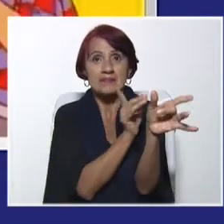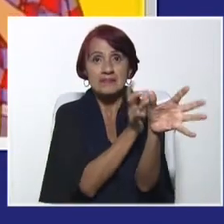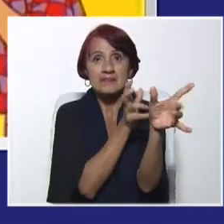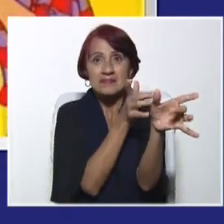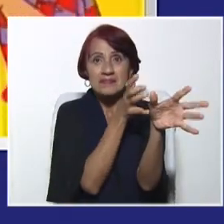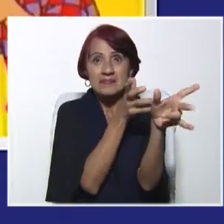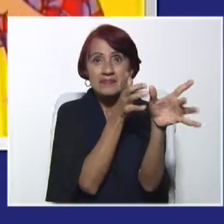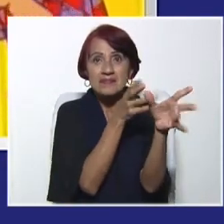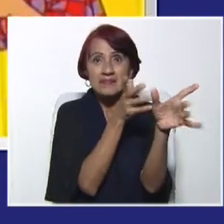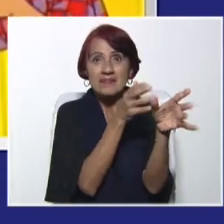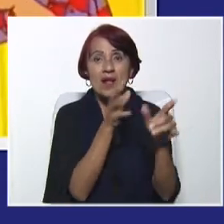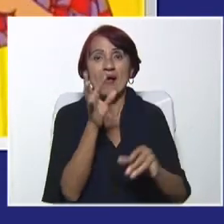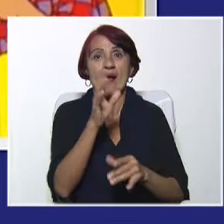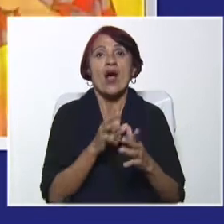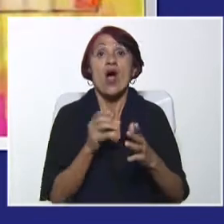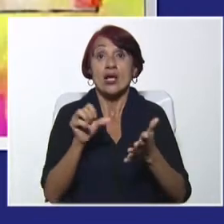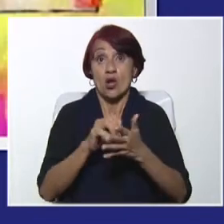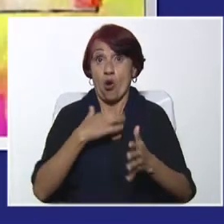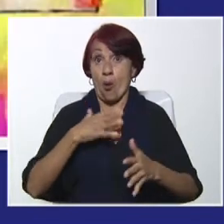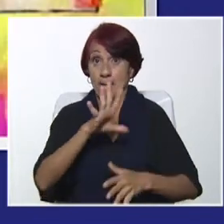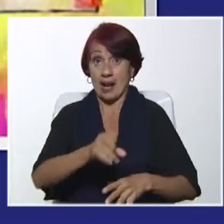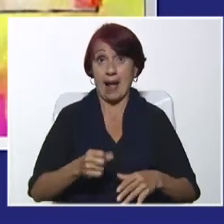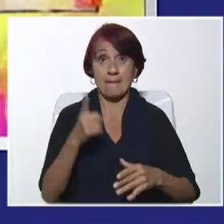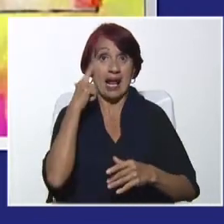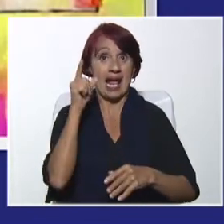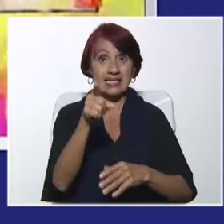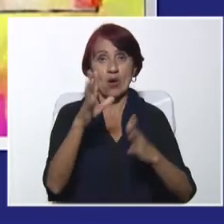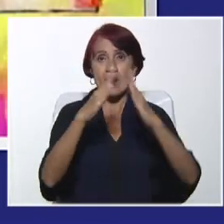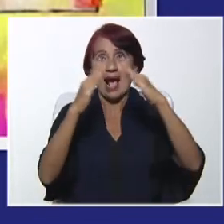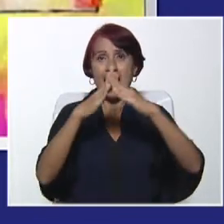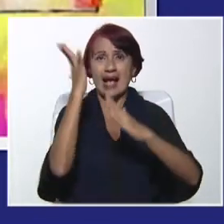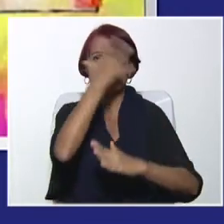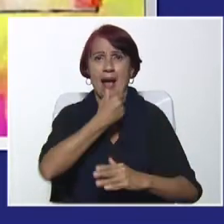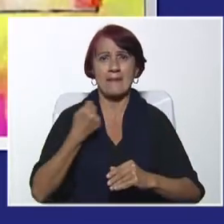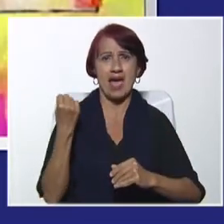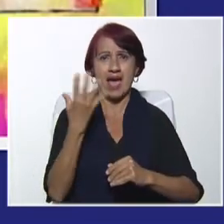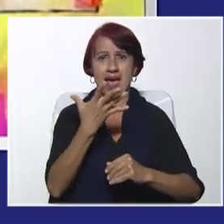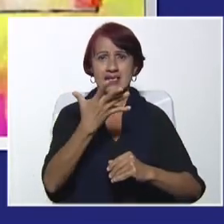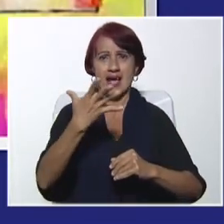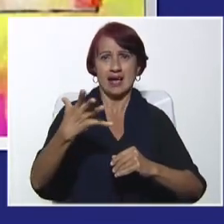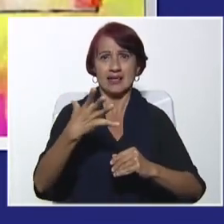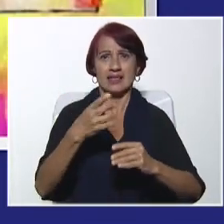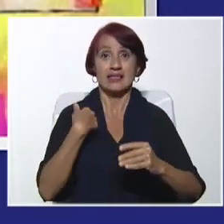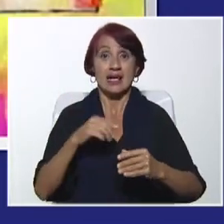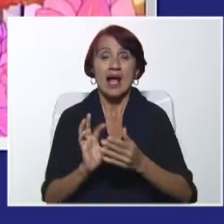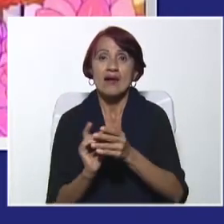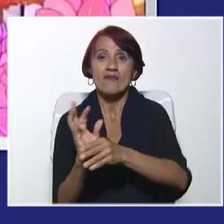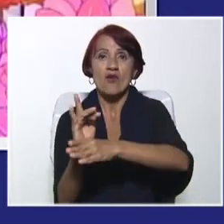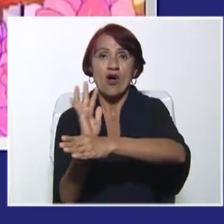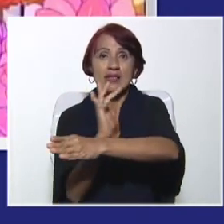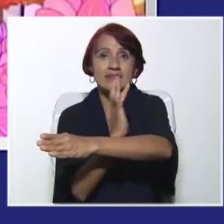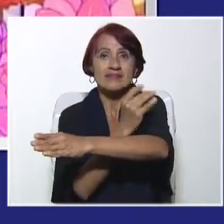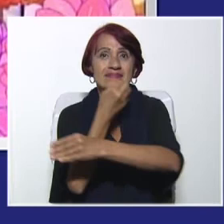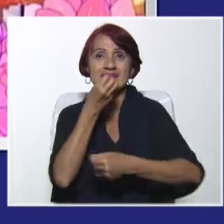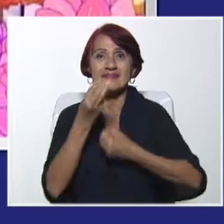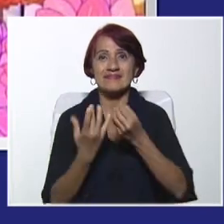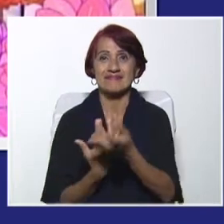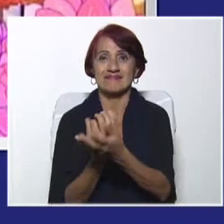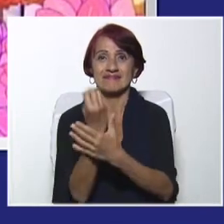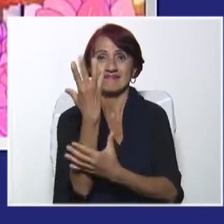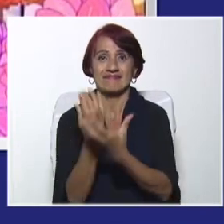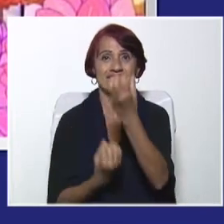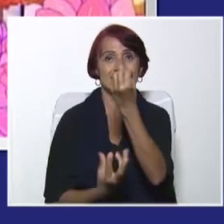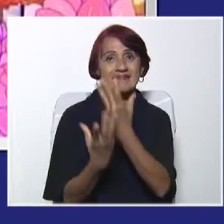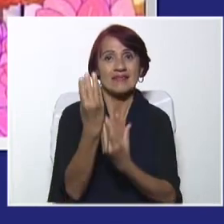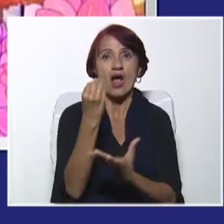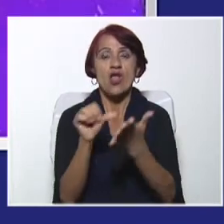del maestro Figueredo. Quiero comprar para ti una casa bella que tenga dalias y claveles